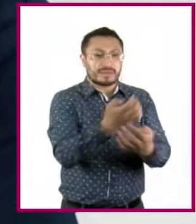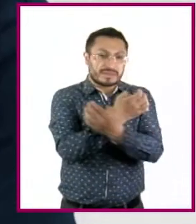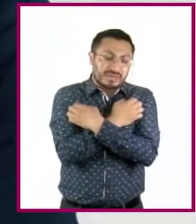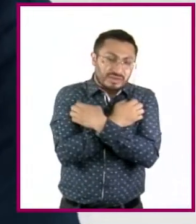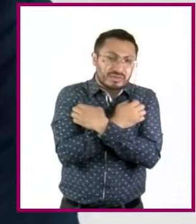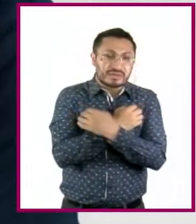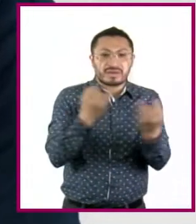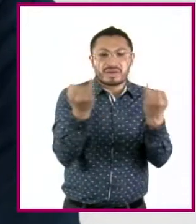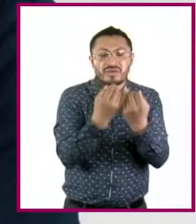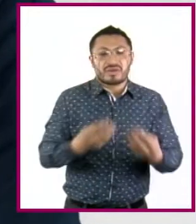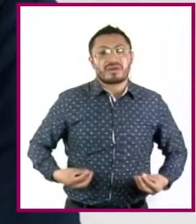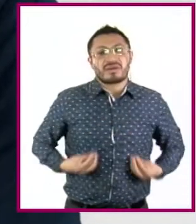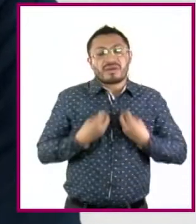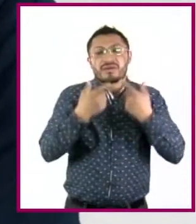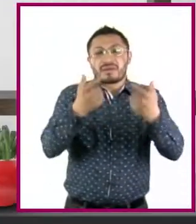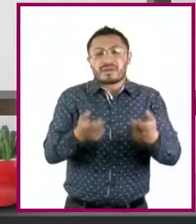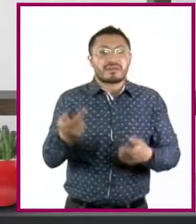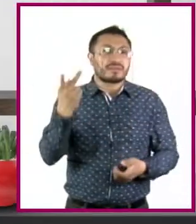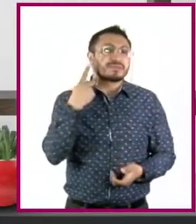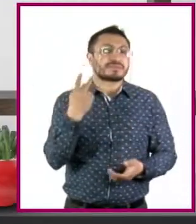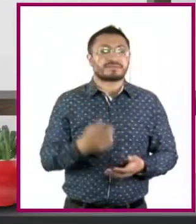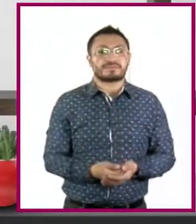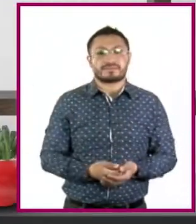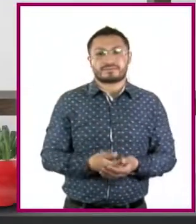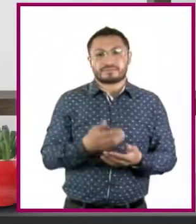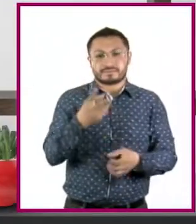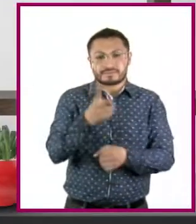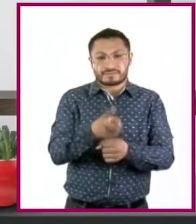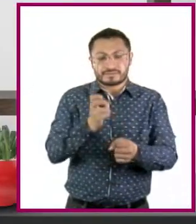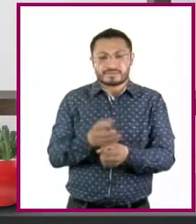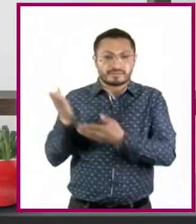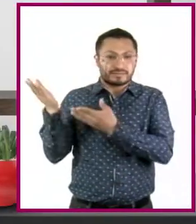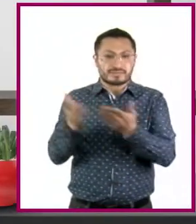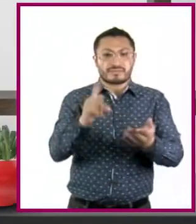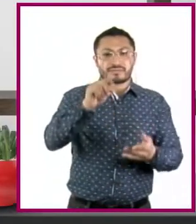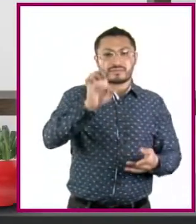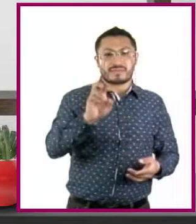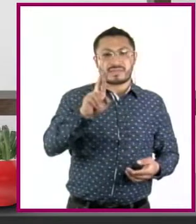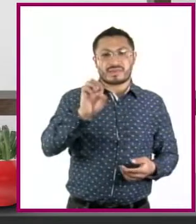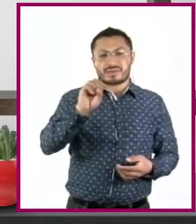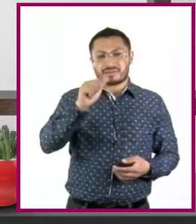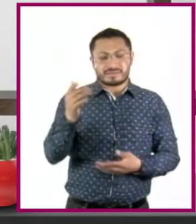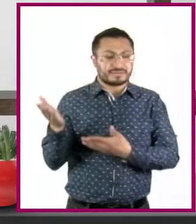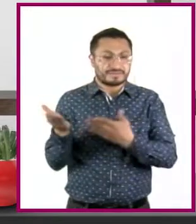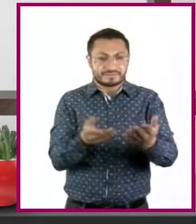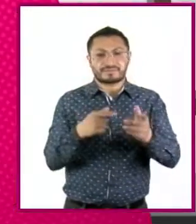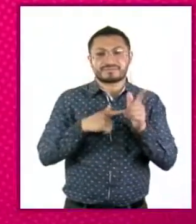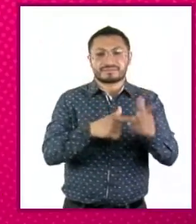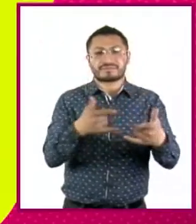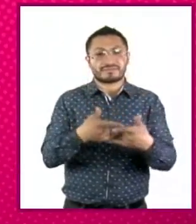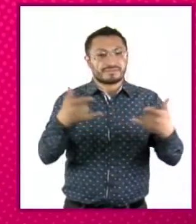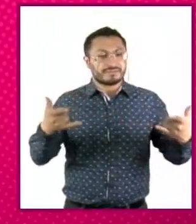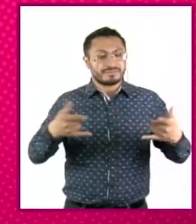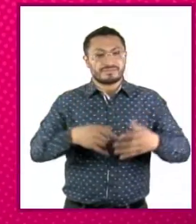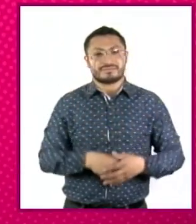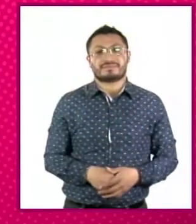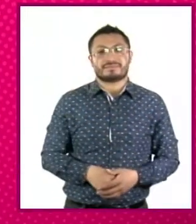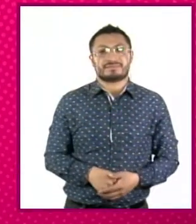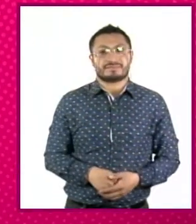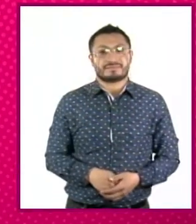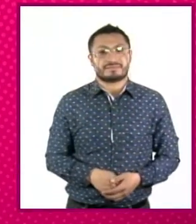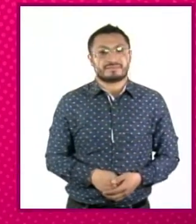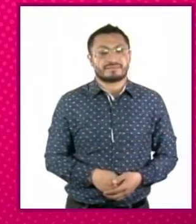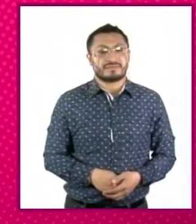así como en la vida económica y política. Vamos con nuestra invitada, Teresa Martínez, para continuar con esta historia de lucha.